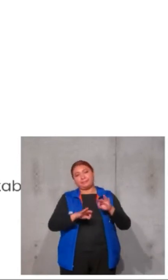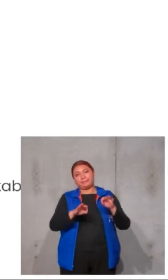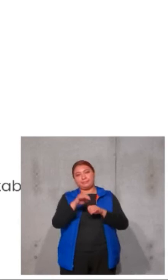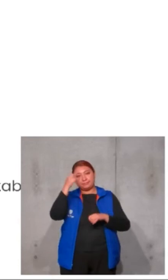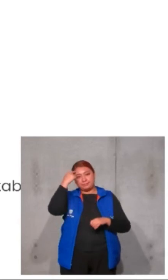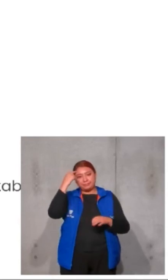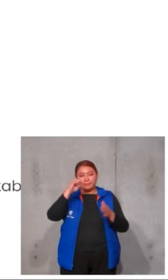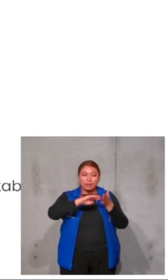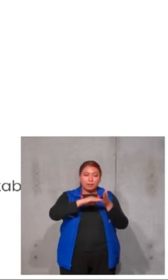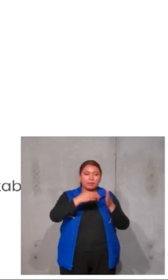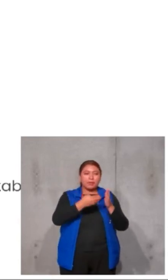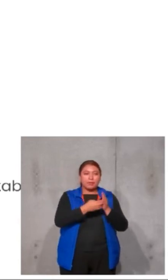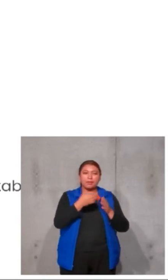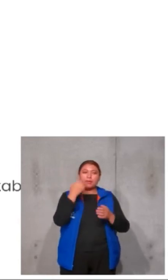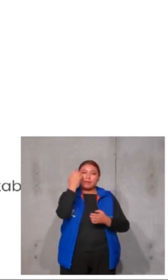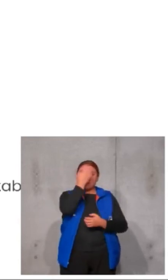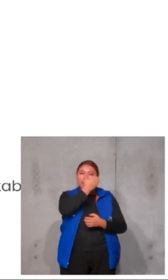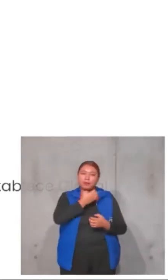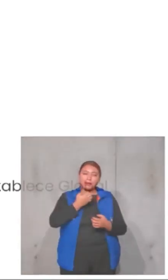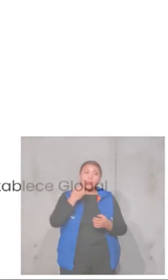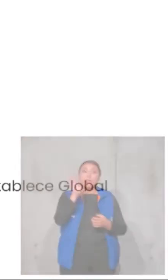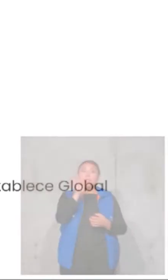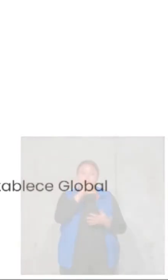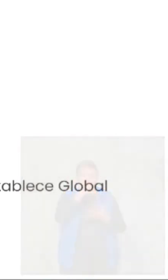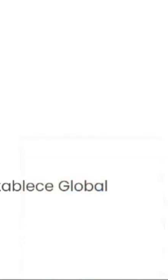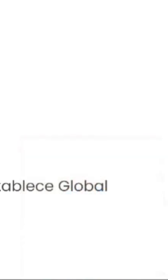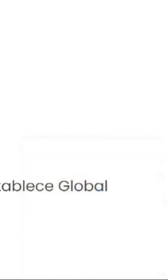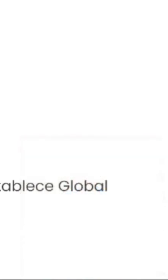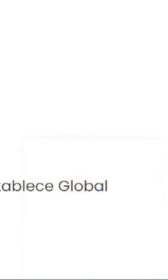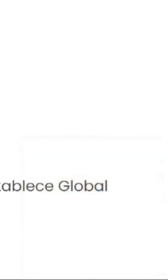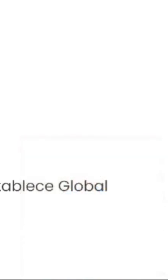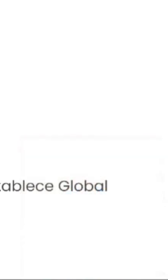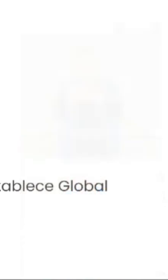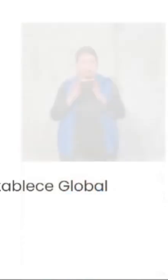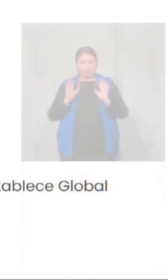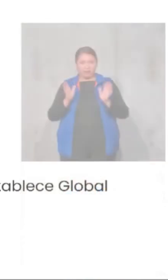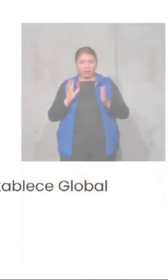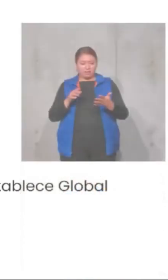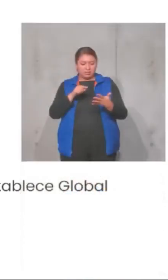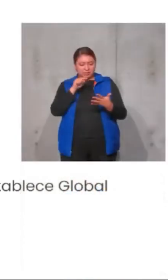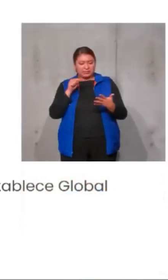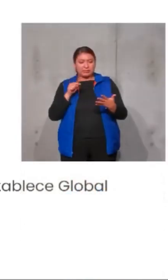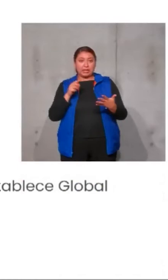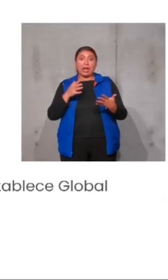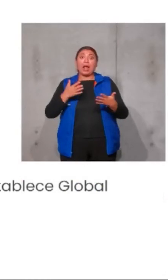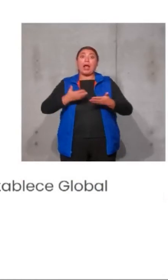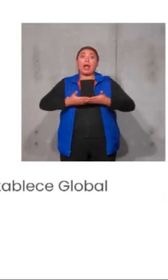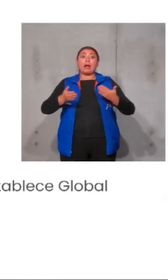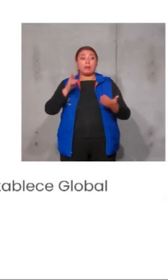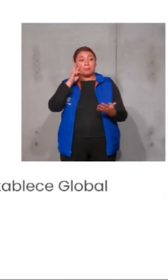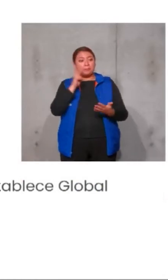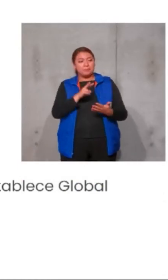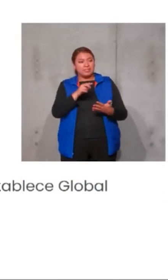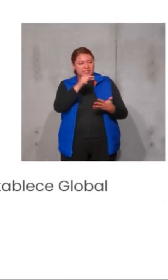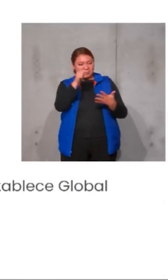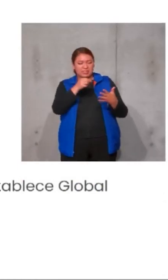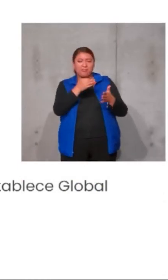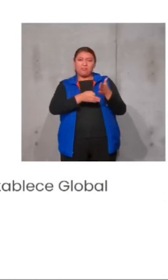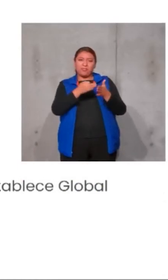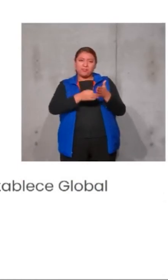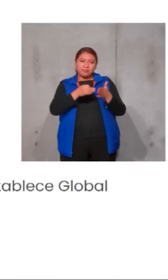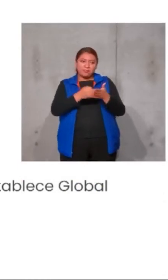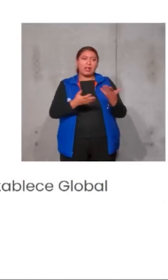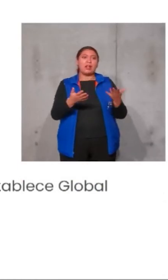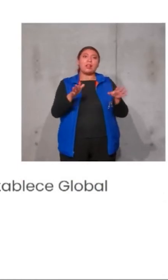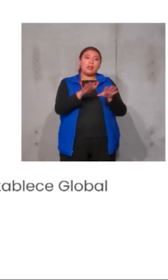social y sostenibilidad, para ajustar su estrategia o lo que ya venían elaborando a una estrategia de